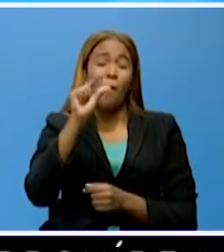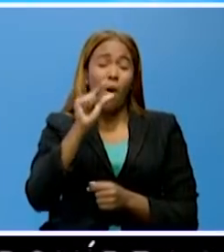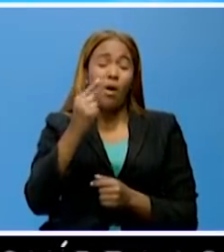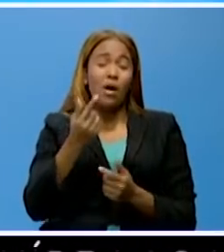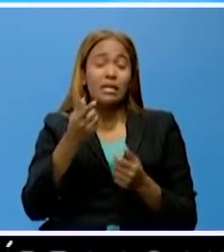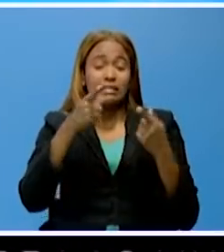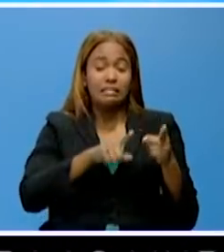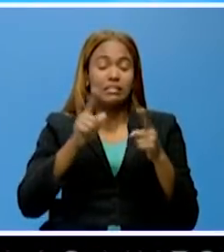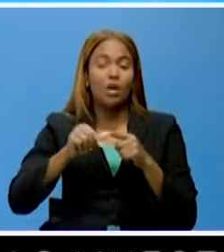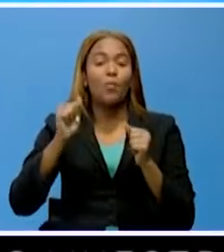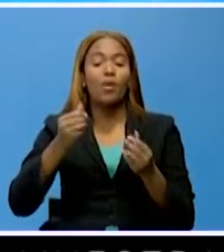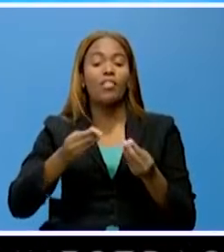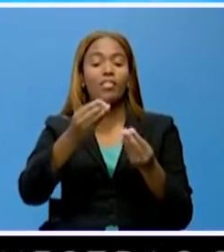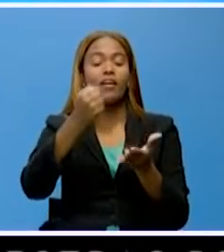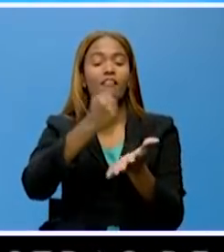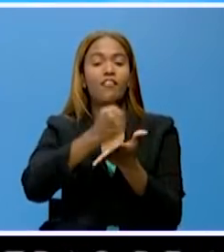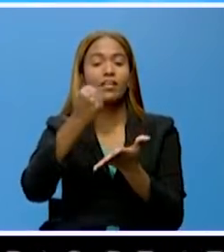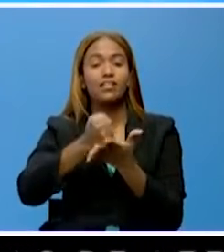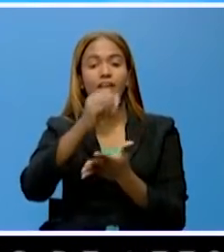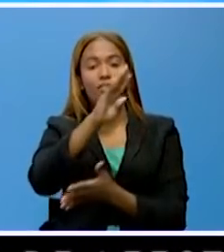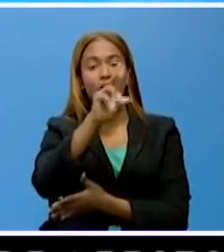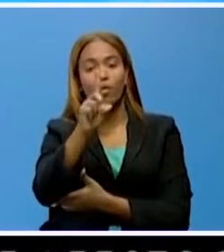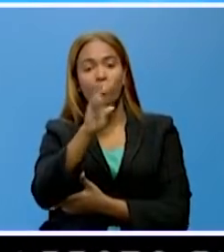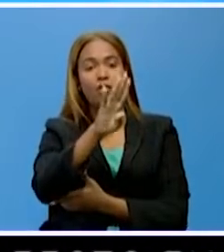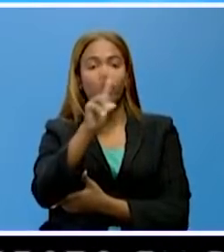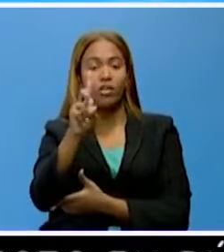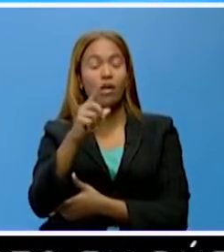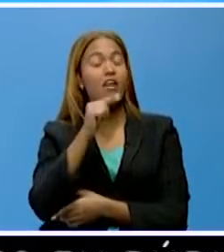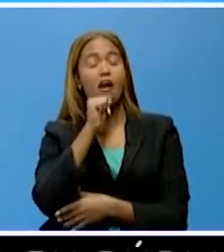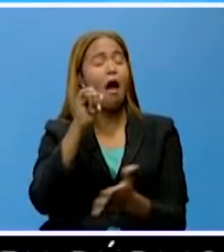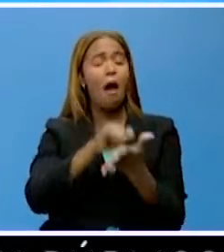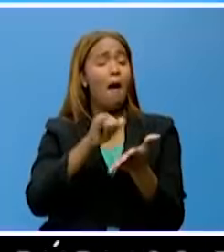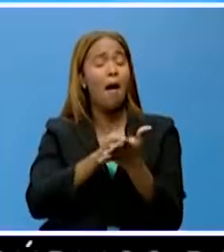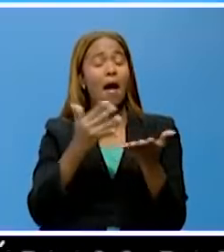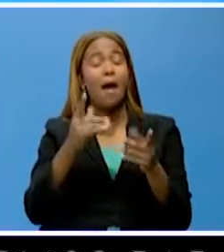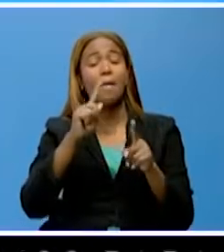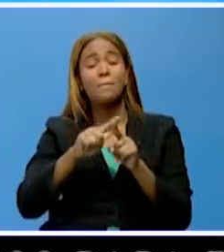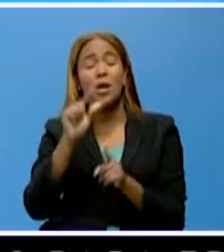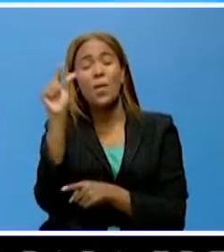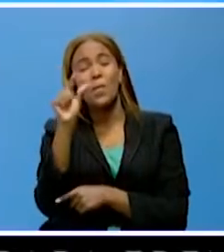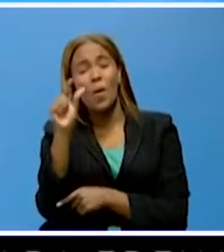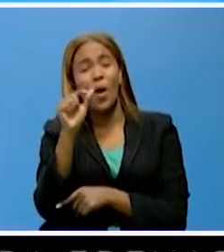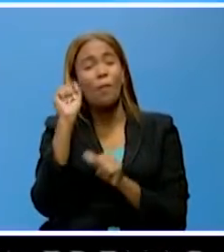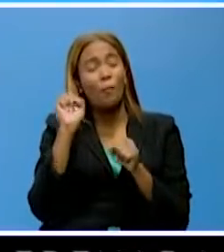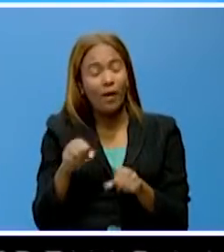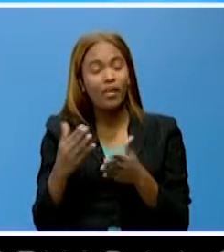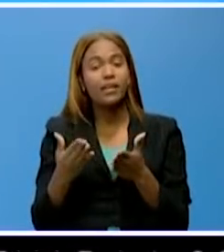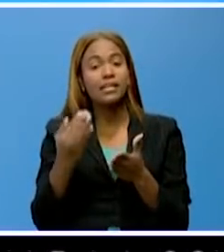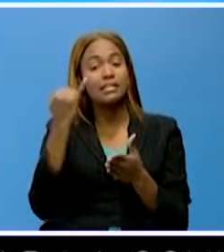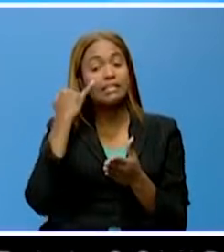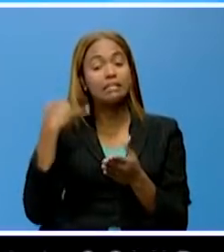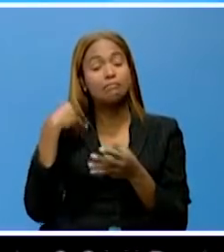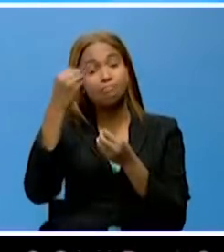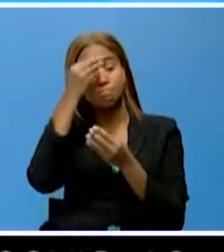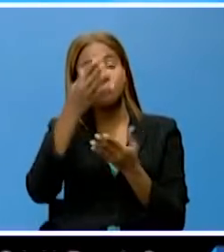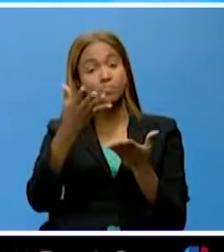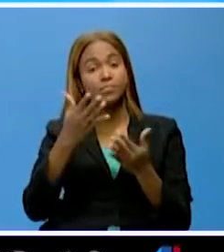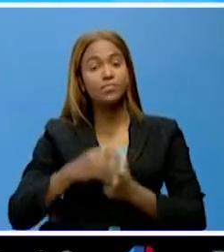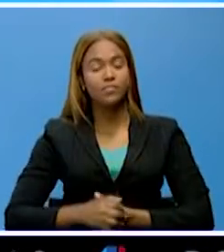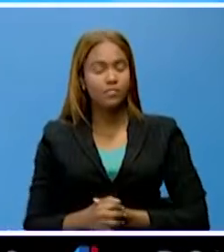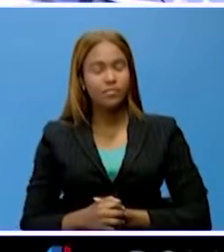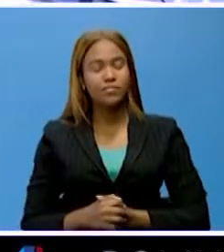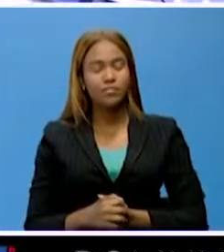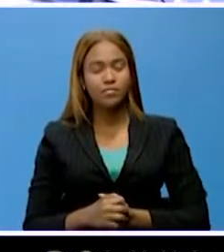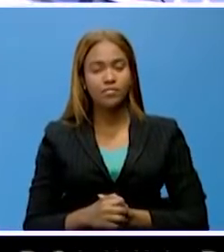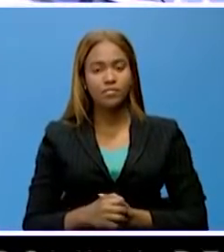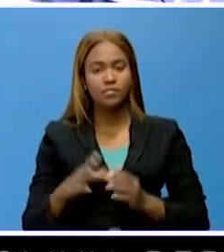le otorguen la visa B1 o B2. No es que es imposible, pero tienen menos posibilidades, a menos que lo hagan como yo le estoy diciendo. Muy